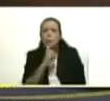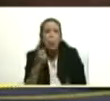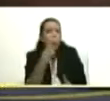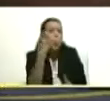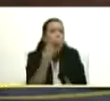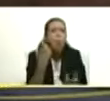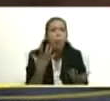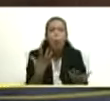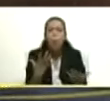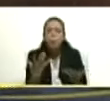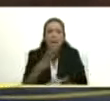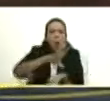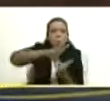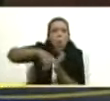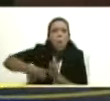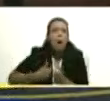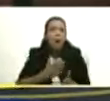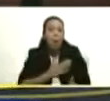búsqueda de nuestros activos,